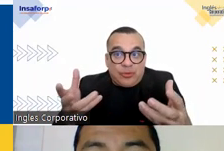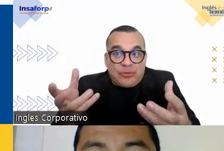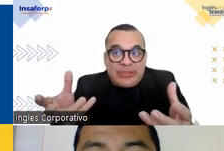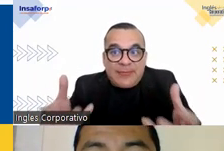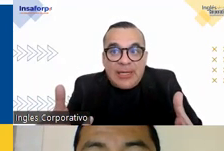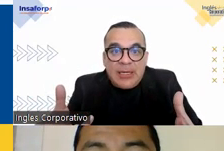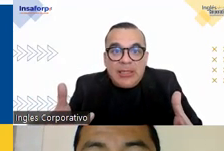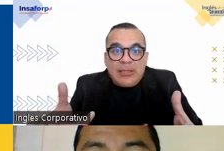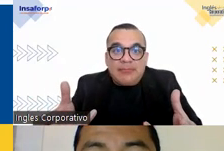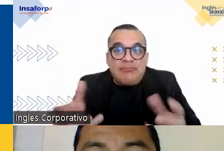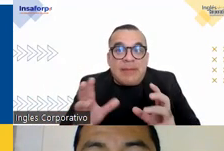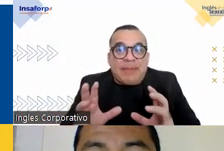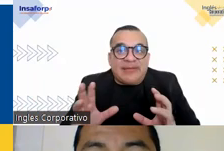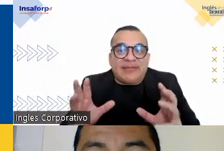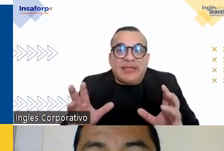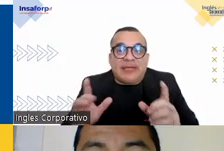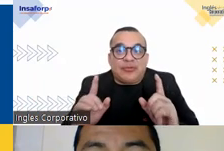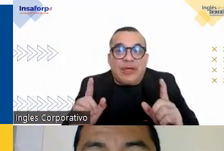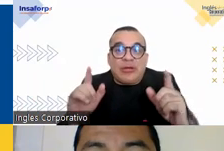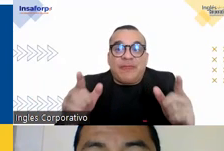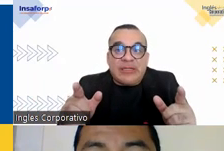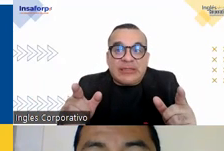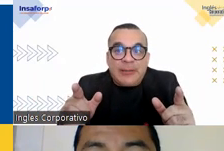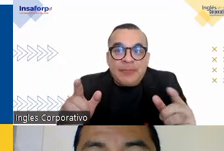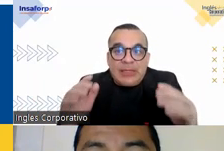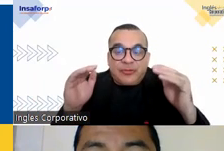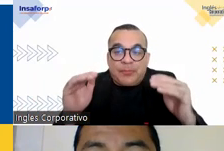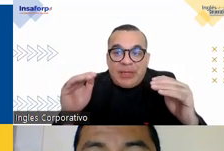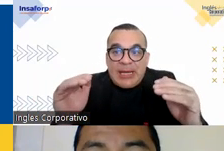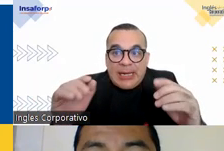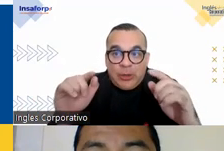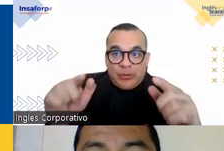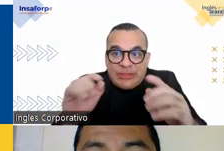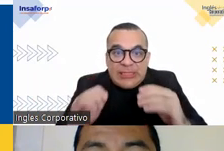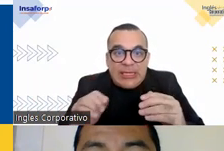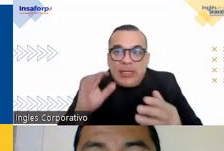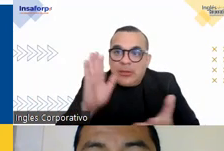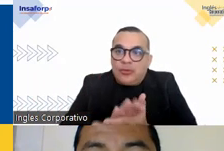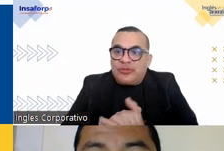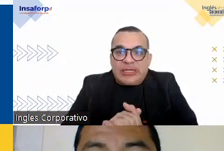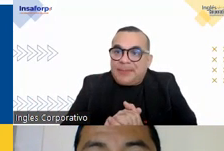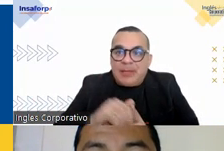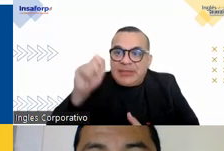cuando yo lo escucho a usted hablar, me parece ser que si hubiera una oferta que superara lo que usted